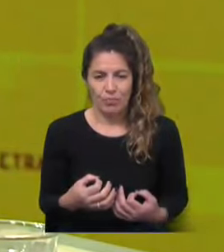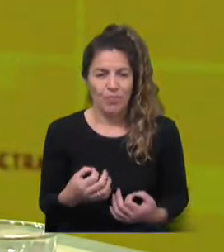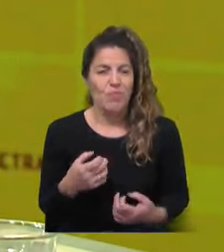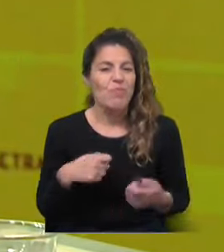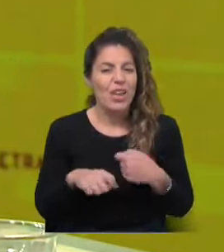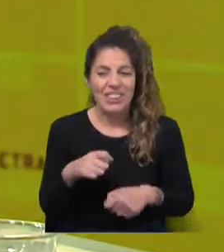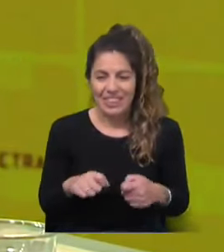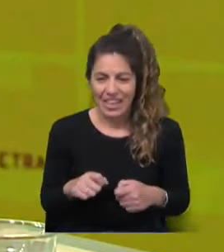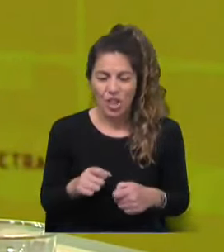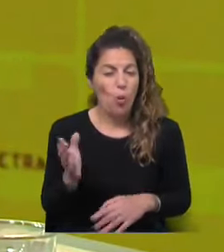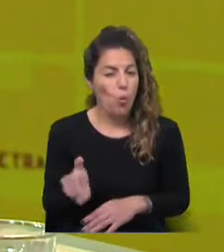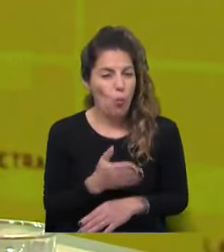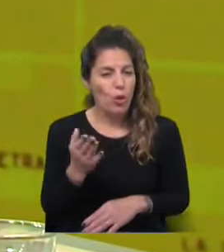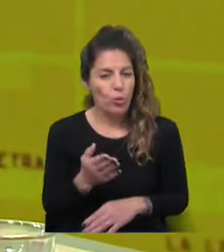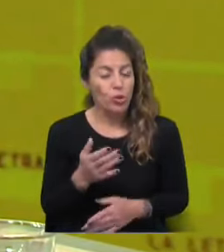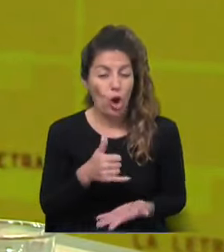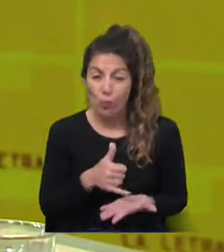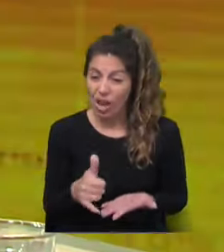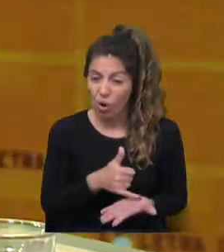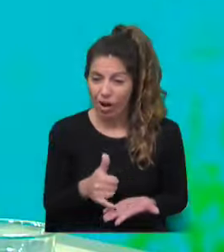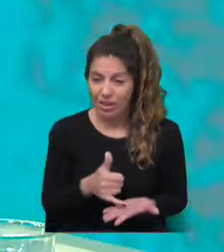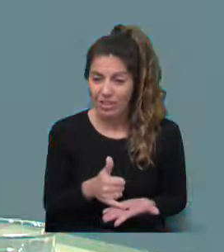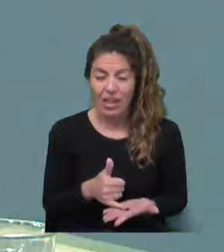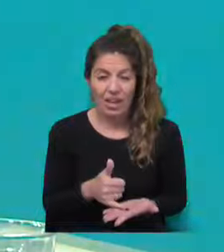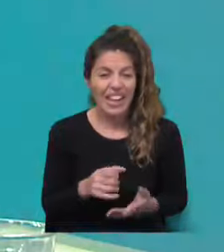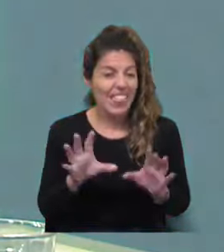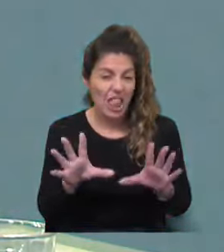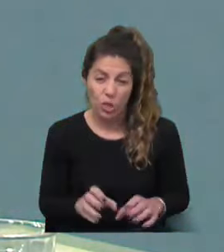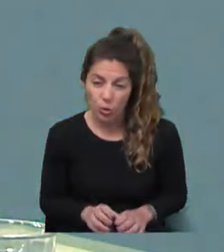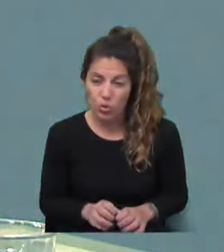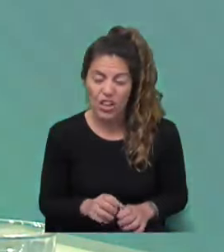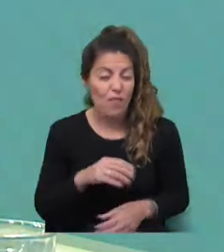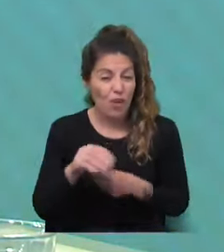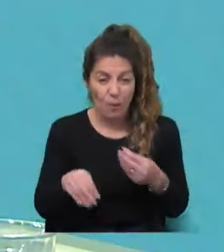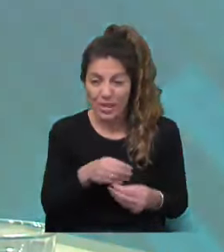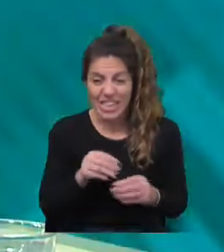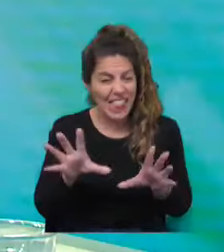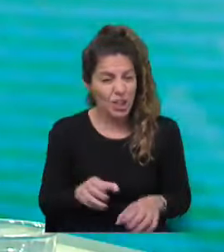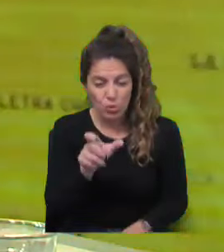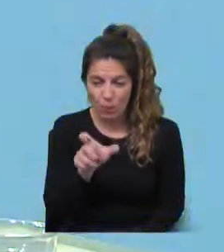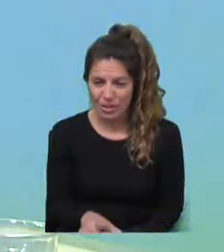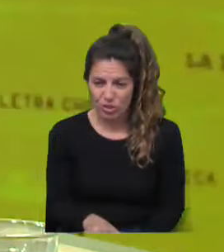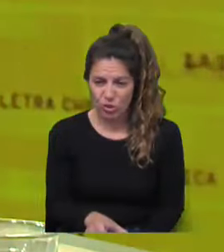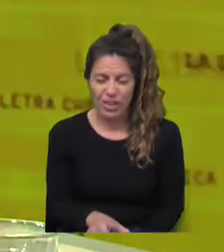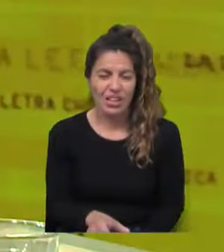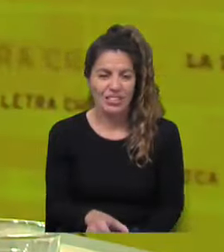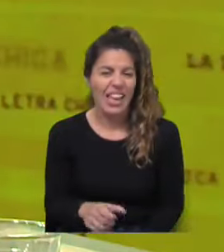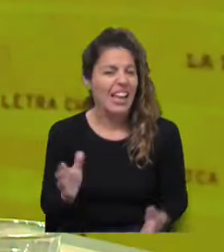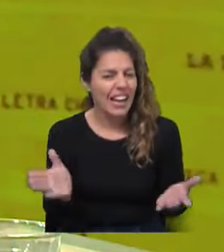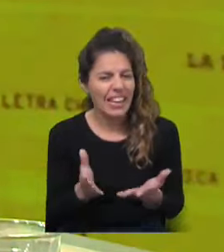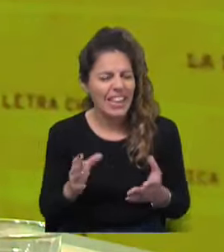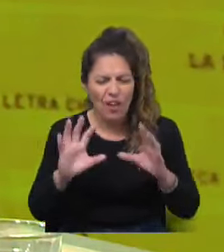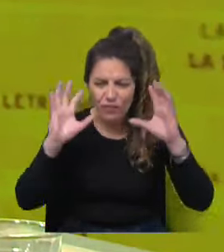venden un producto como la cocaína que destruye no solo familias, destruye personas, sí. Genera